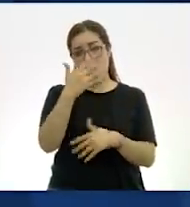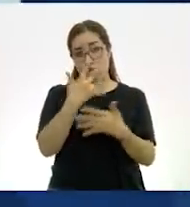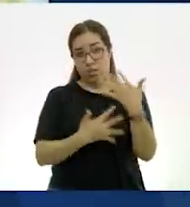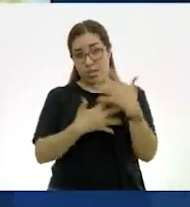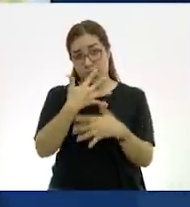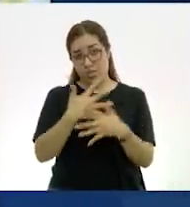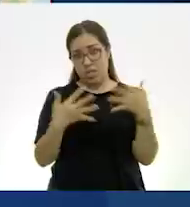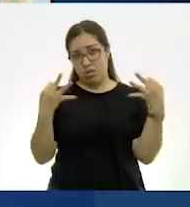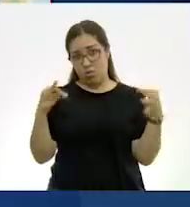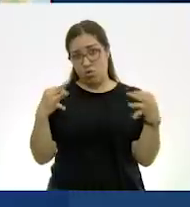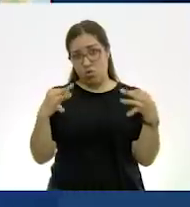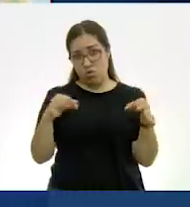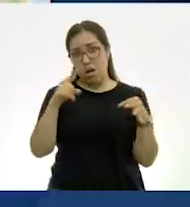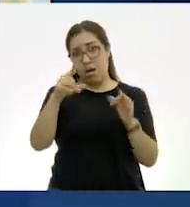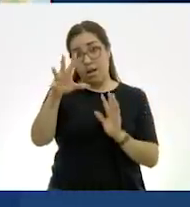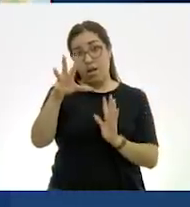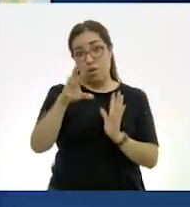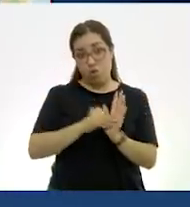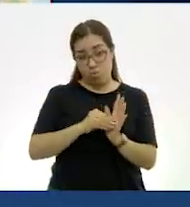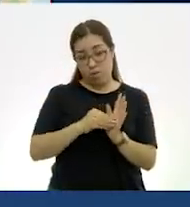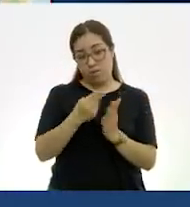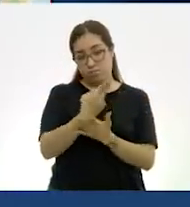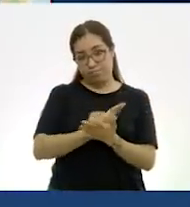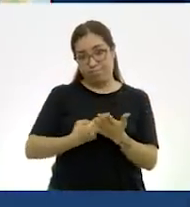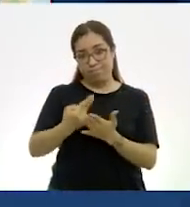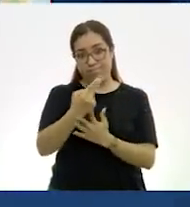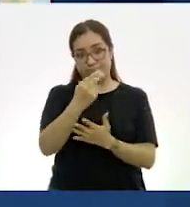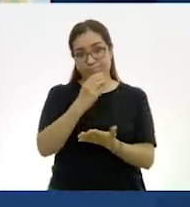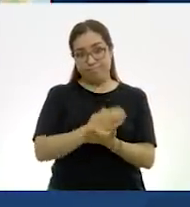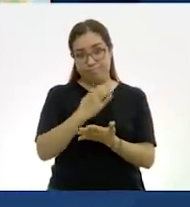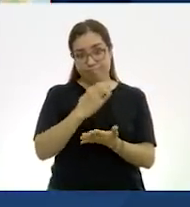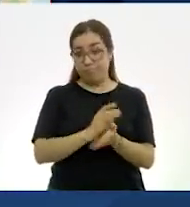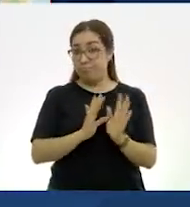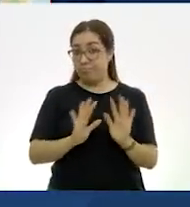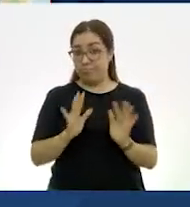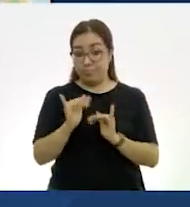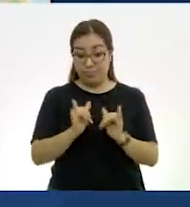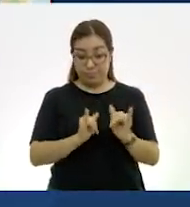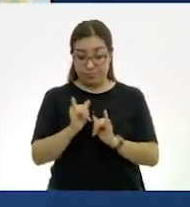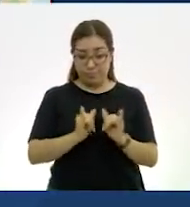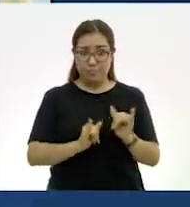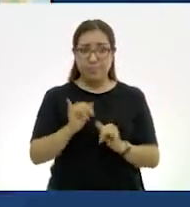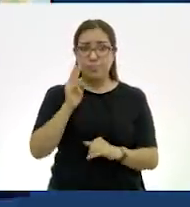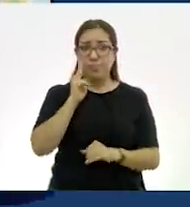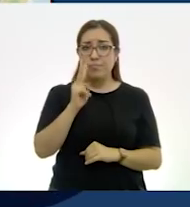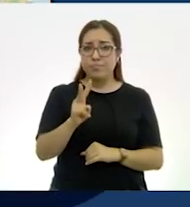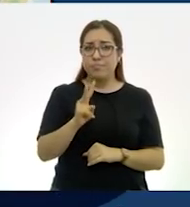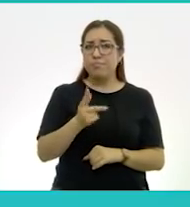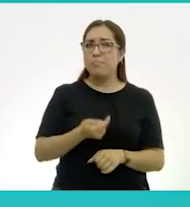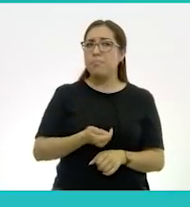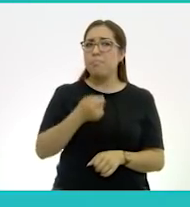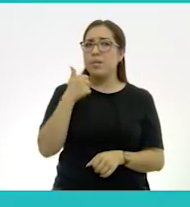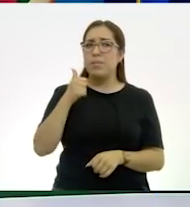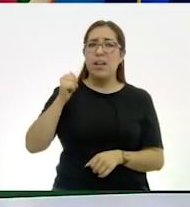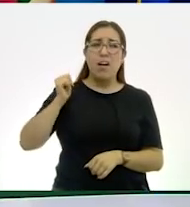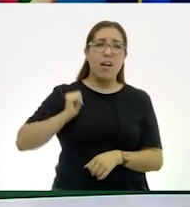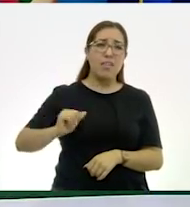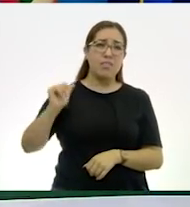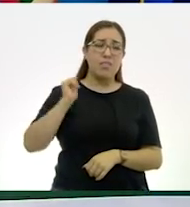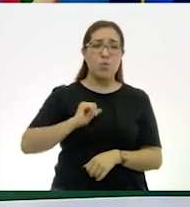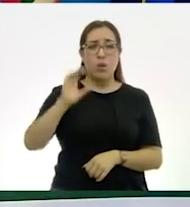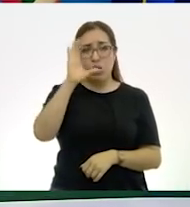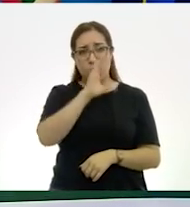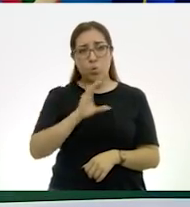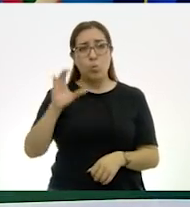y calcarlo en su cuaderno. Así es. Ya que tengamos nuestro mapa, vamos a ubicar las primeras civilizaciones que dieron